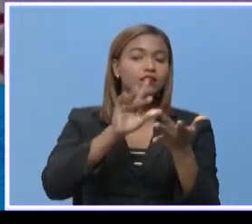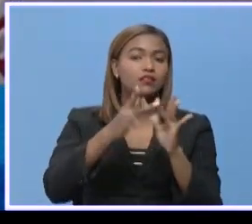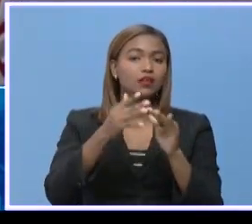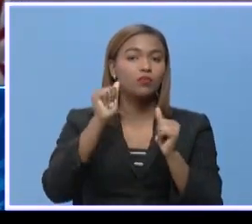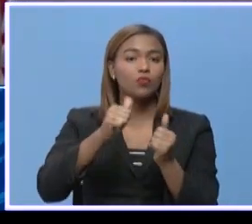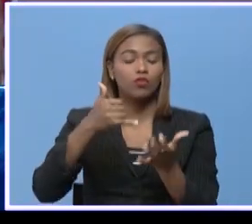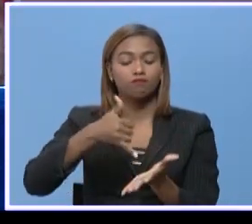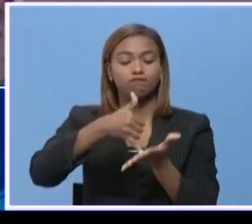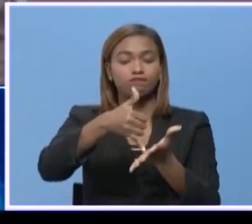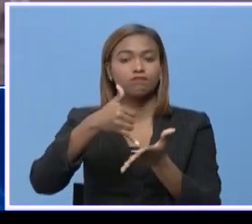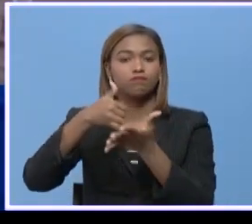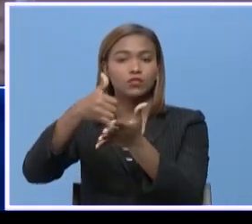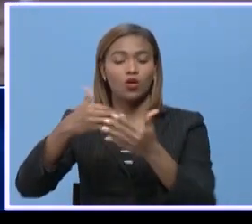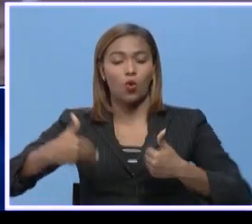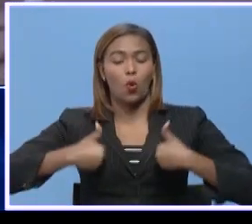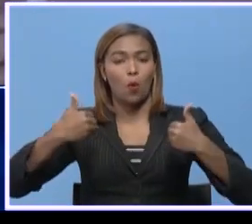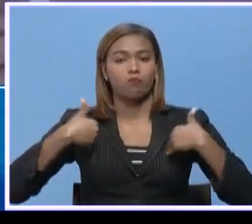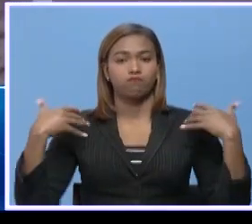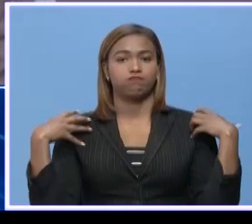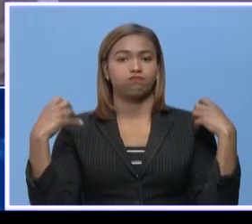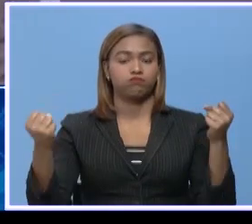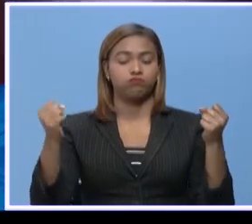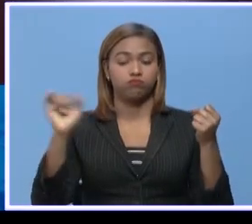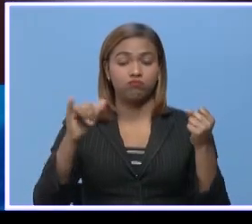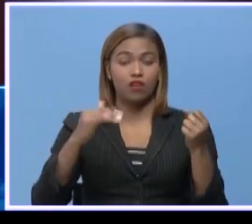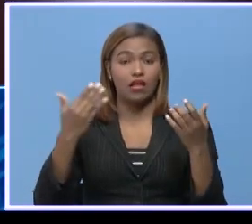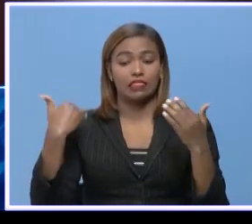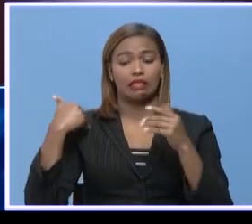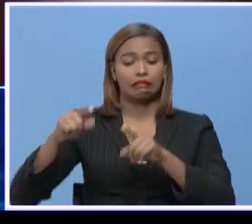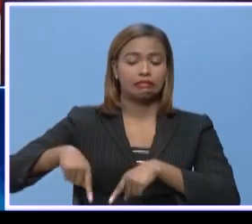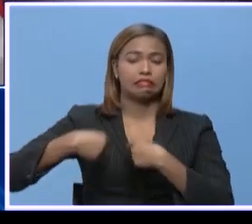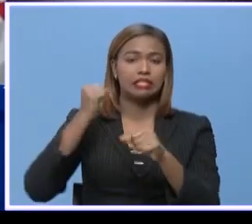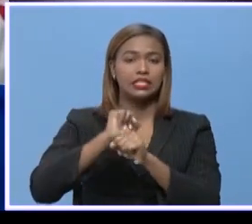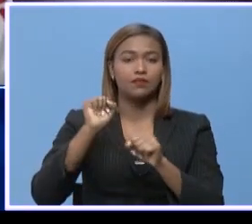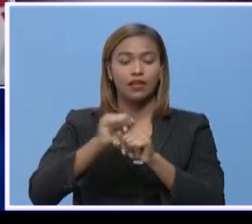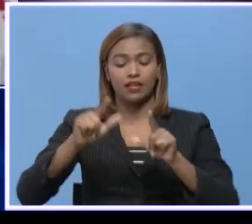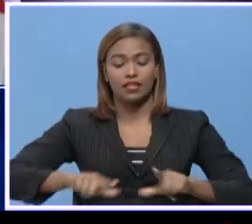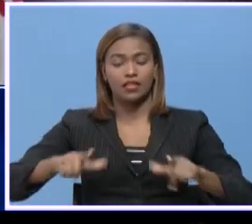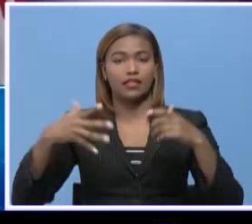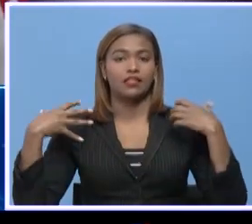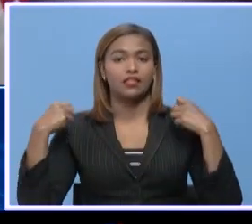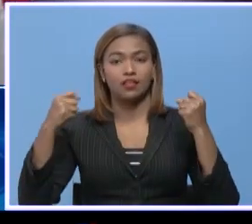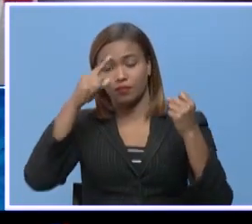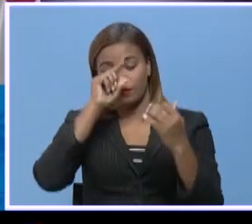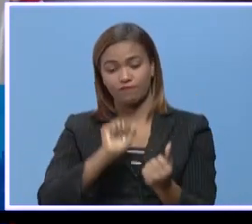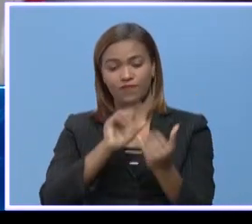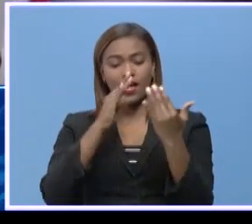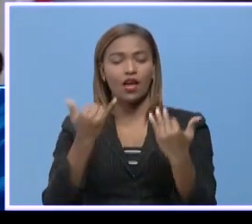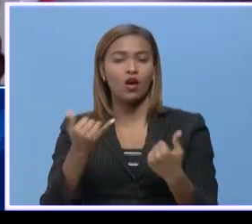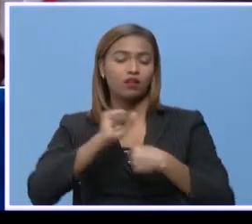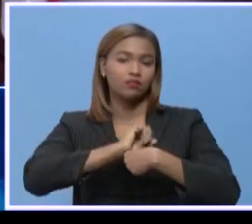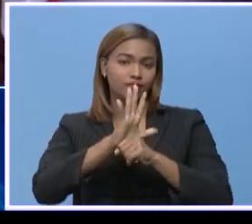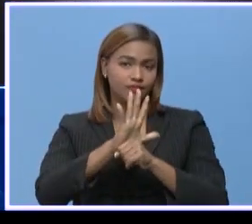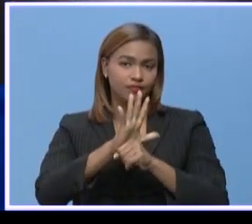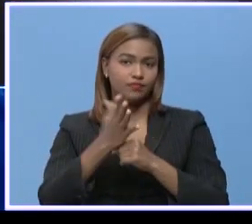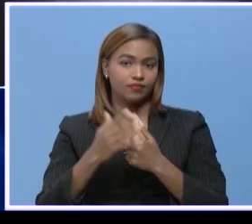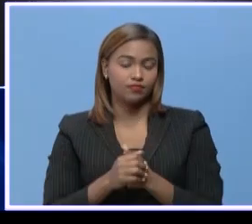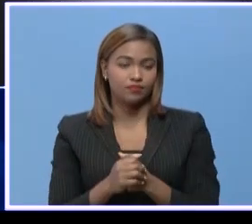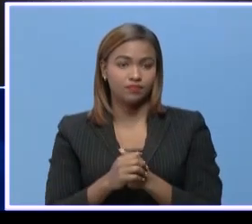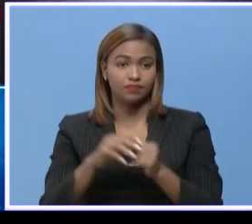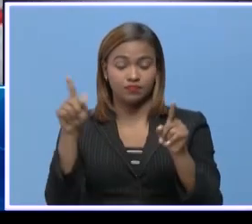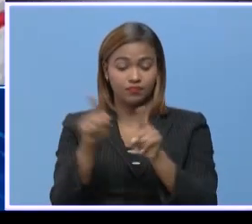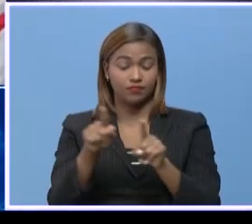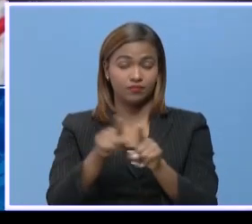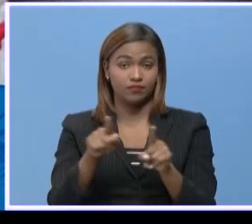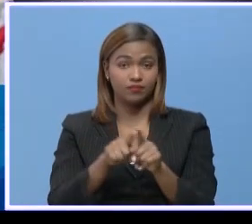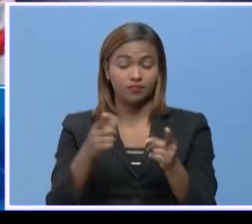serán galardonados los jóvenes valientes y héroes que han trabajado en el área de la salud frente a la pandemia del COVID-19. No